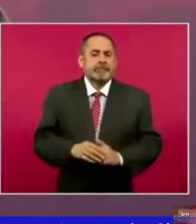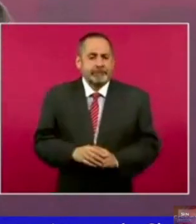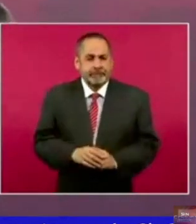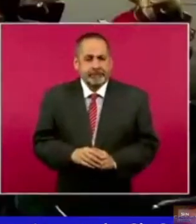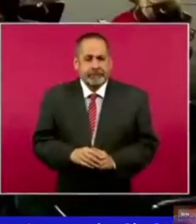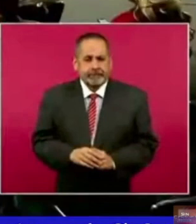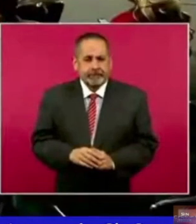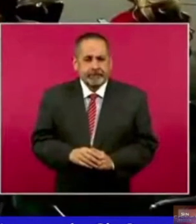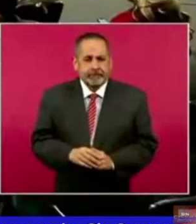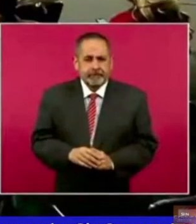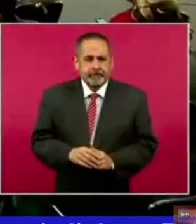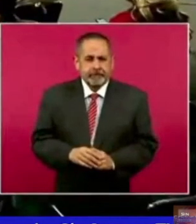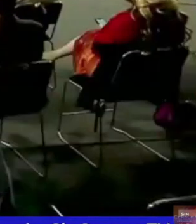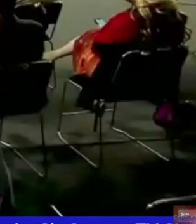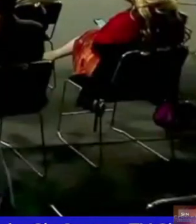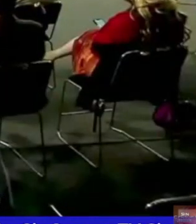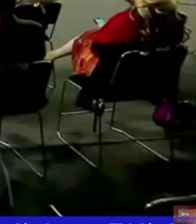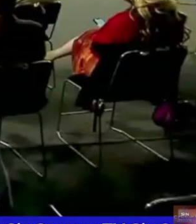O en la época